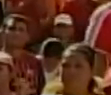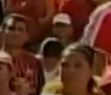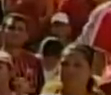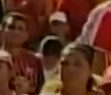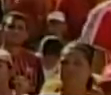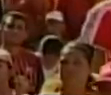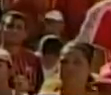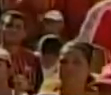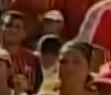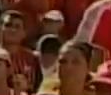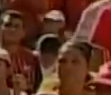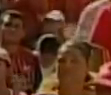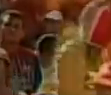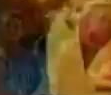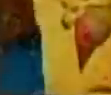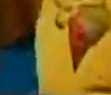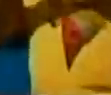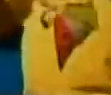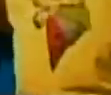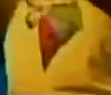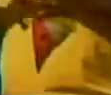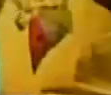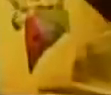Esa es la consigna.